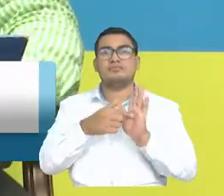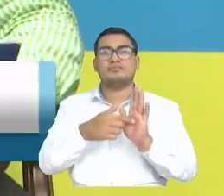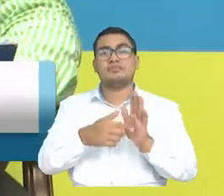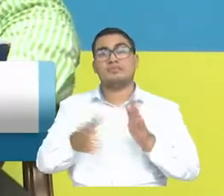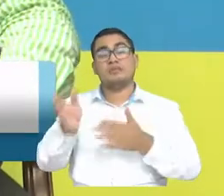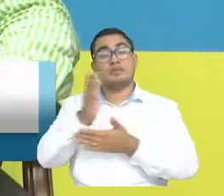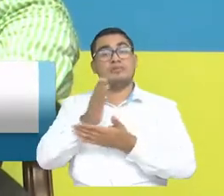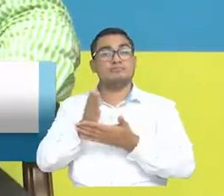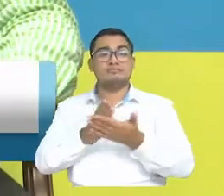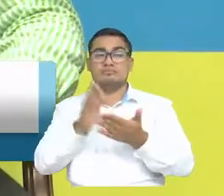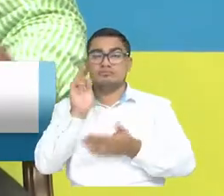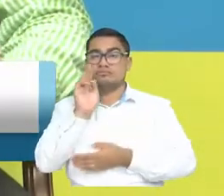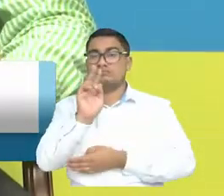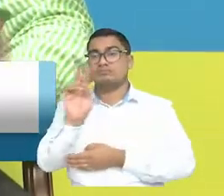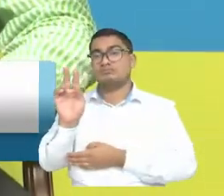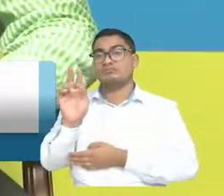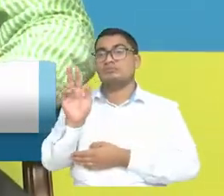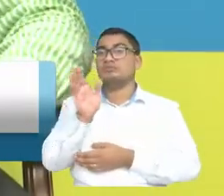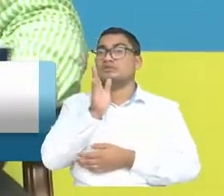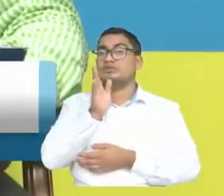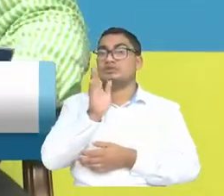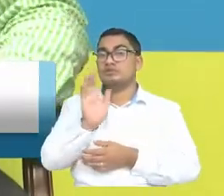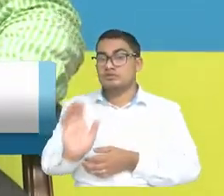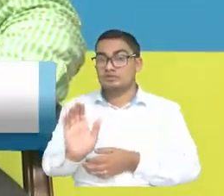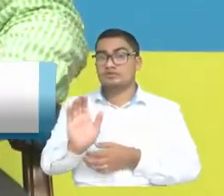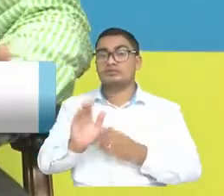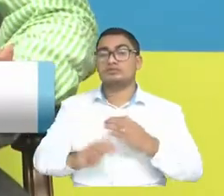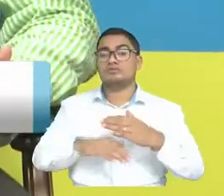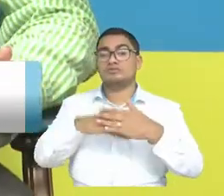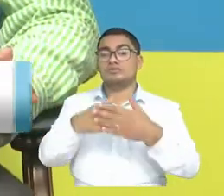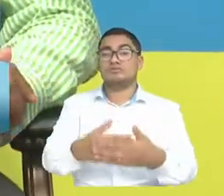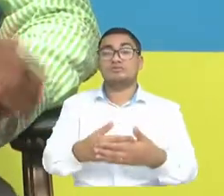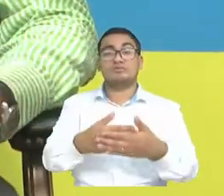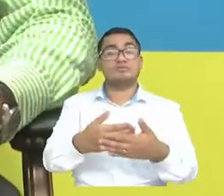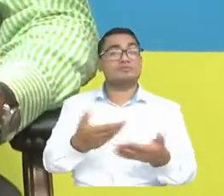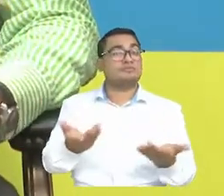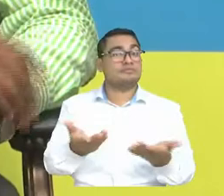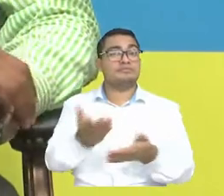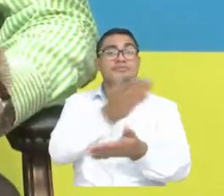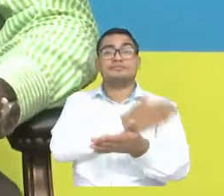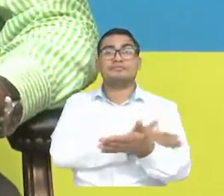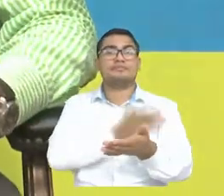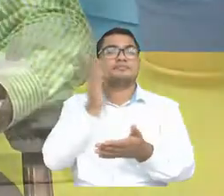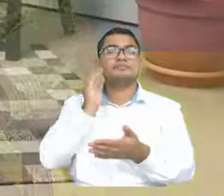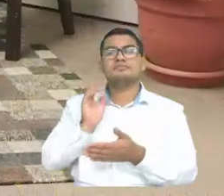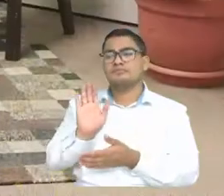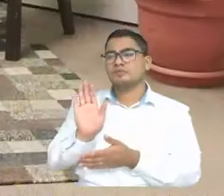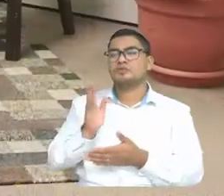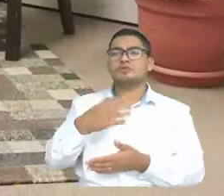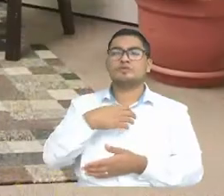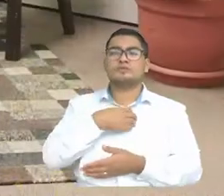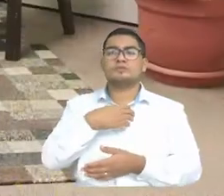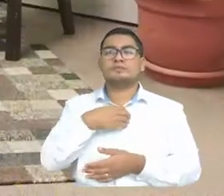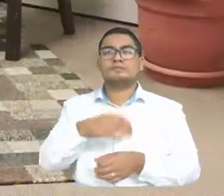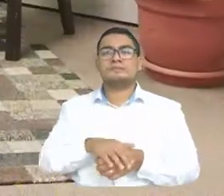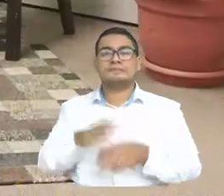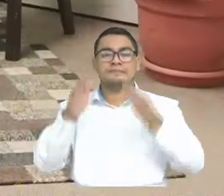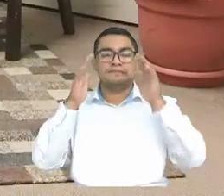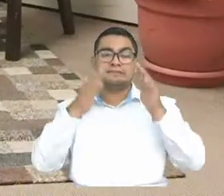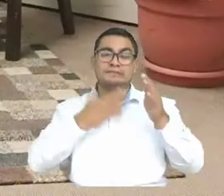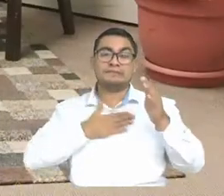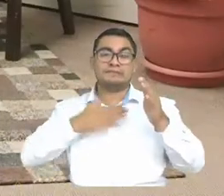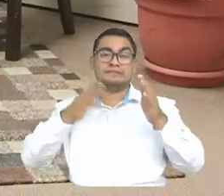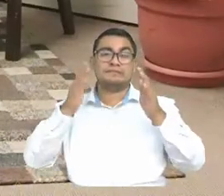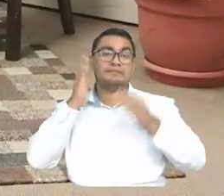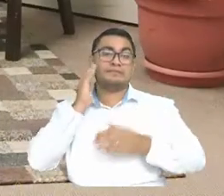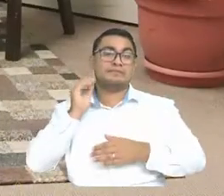usted de niñas que han quedado embarazadas, pues, desde muy temprana edad? Pues, en su experiencia. En atención, como experiencia mía,